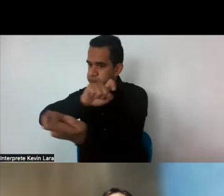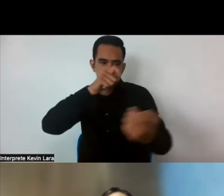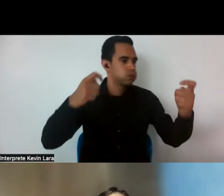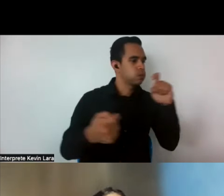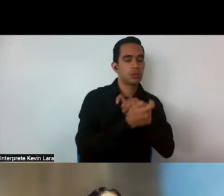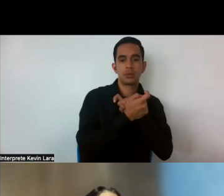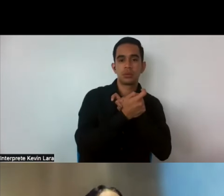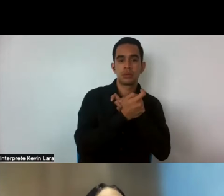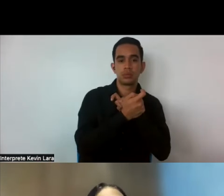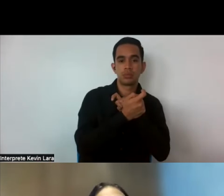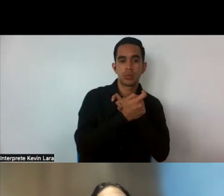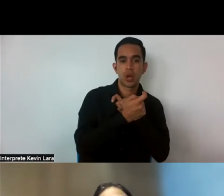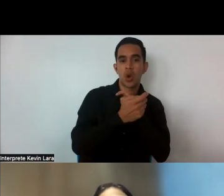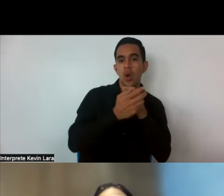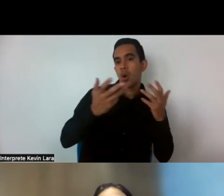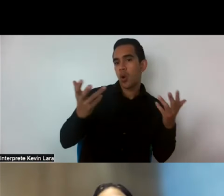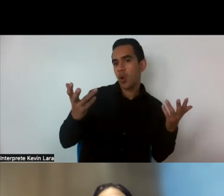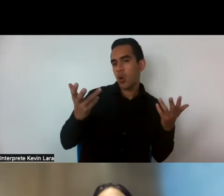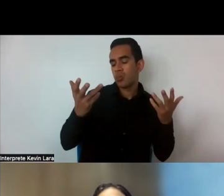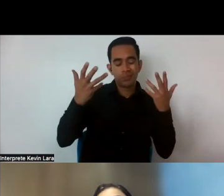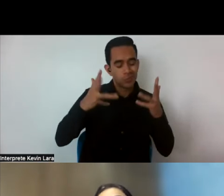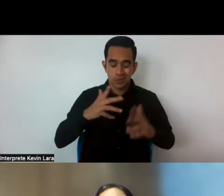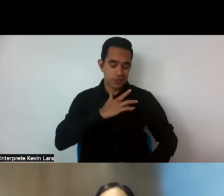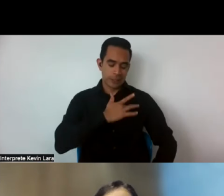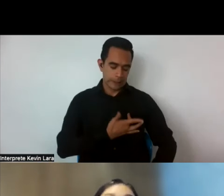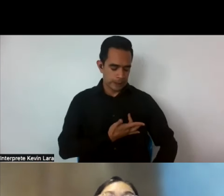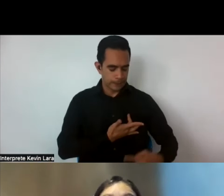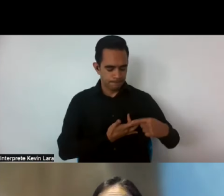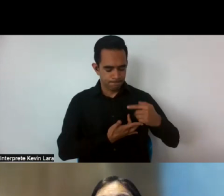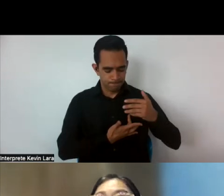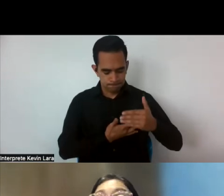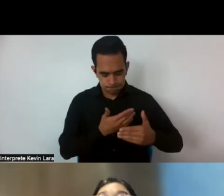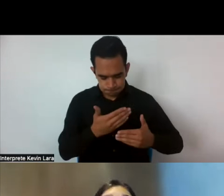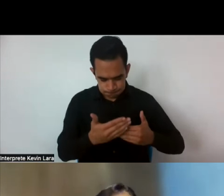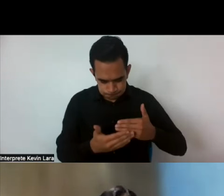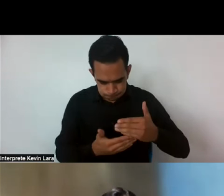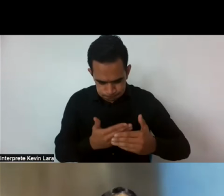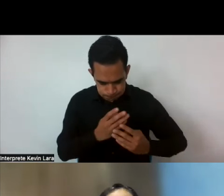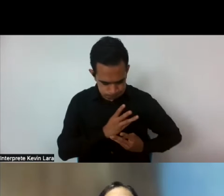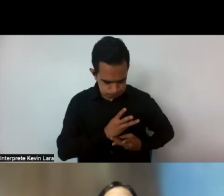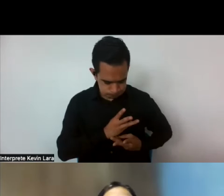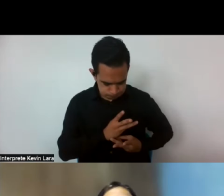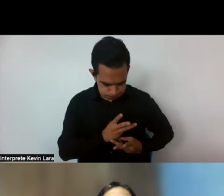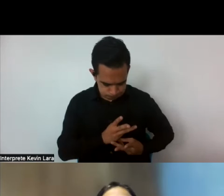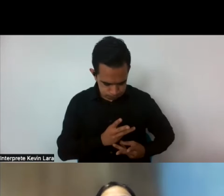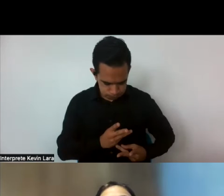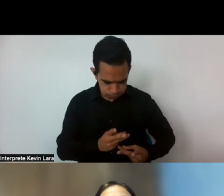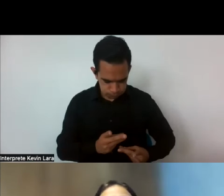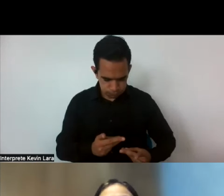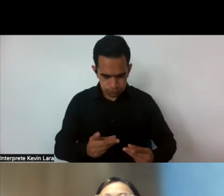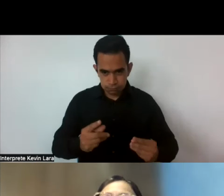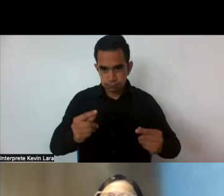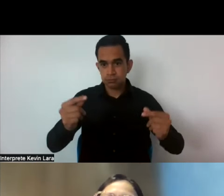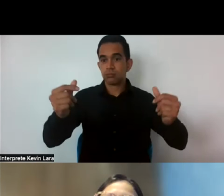el contrario simplemente vivir el proceso para explorarme, indagar y ahí